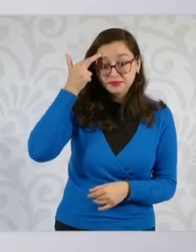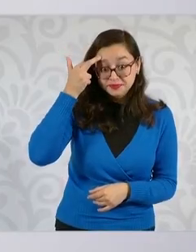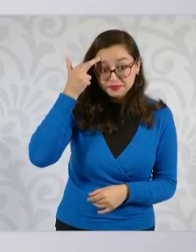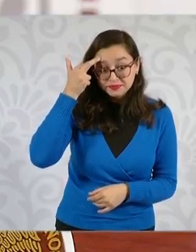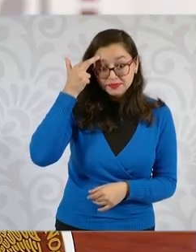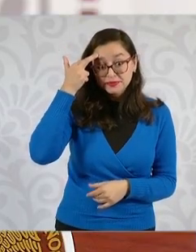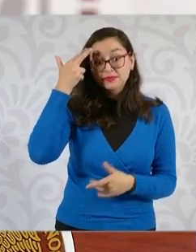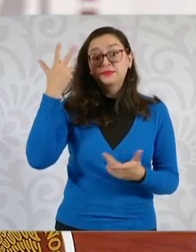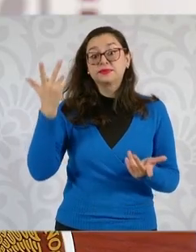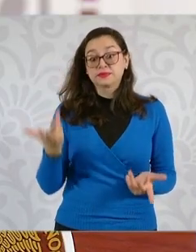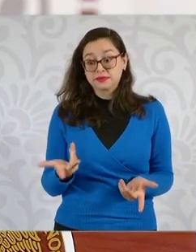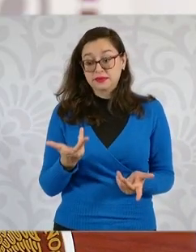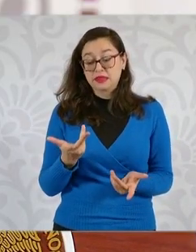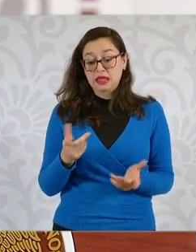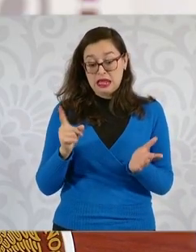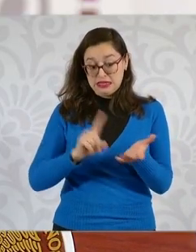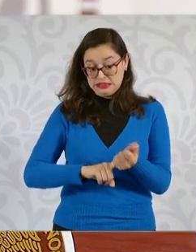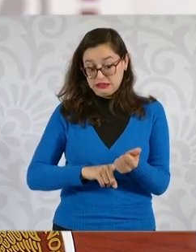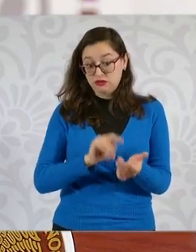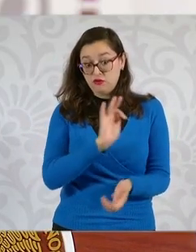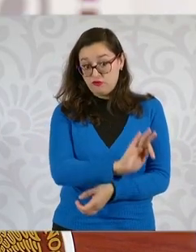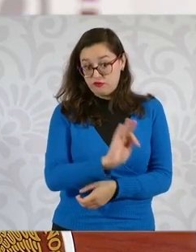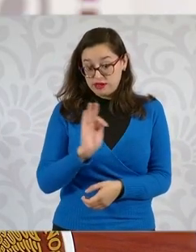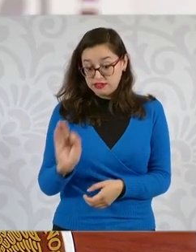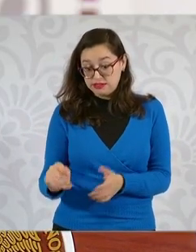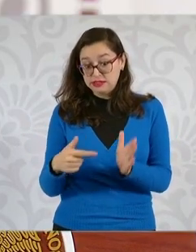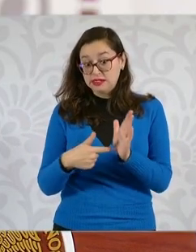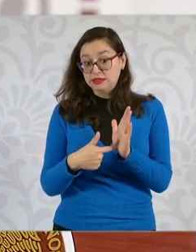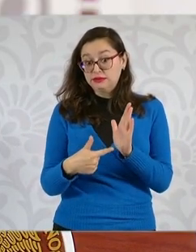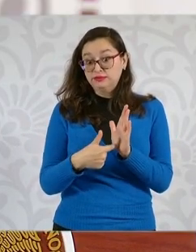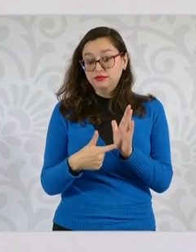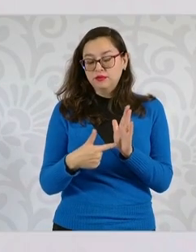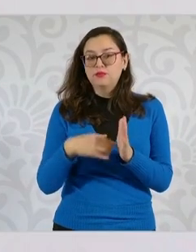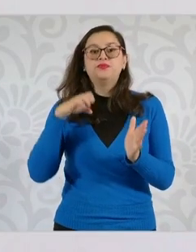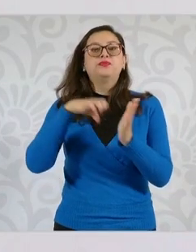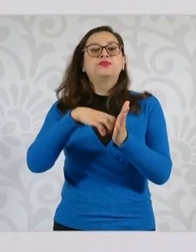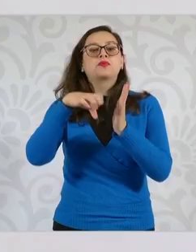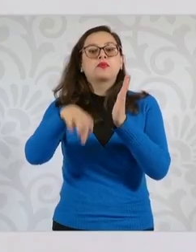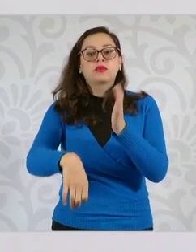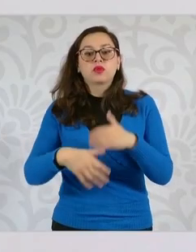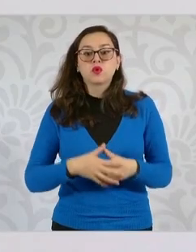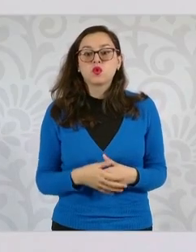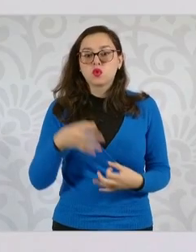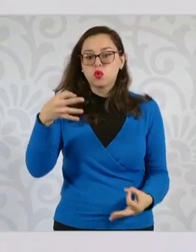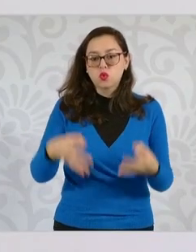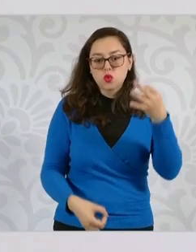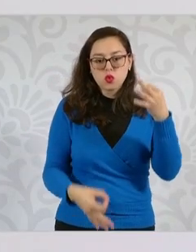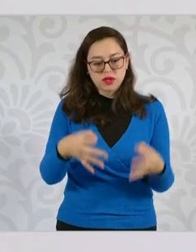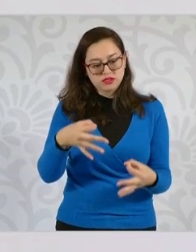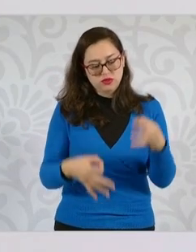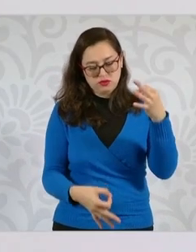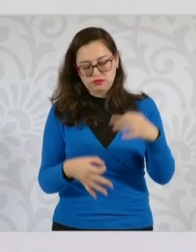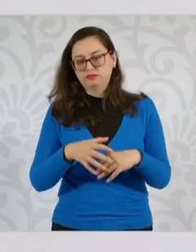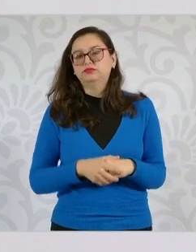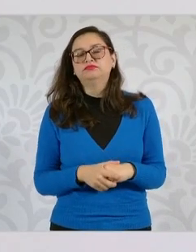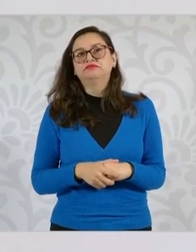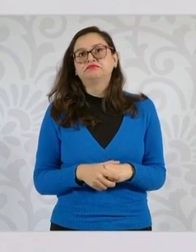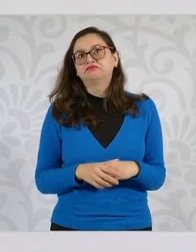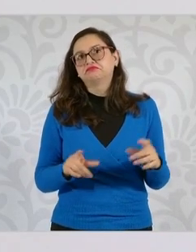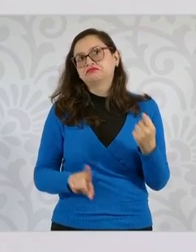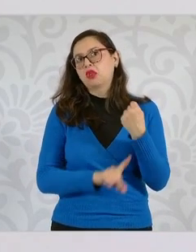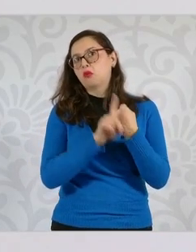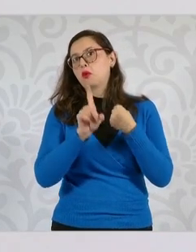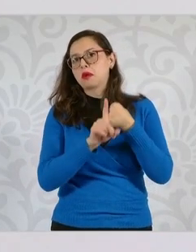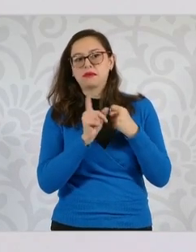establece tiempos por ejemplo para resolver un juicio mercantil o un